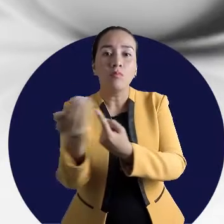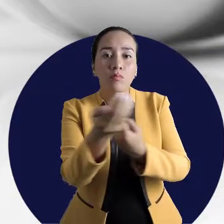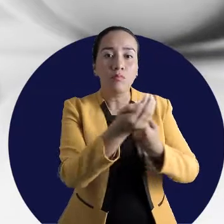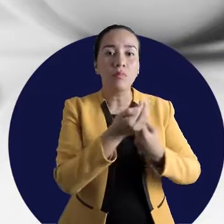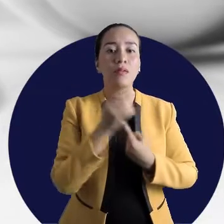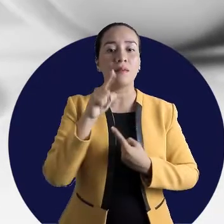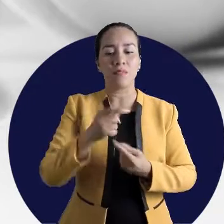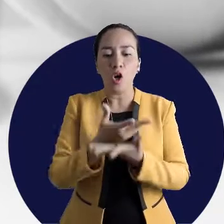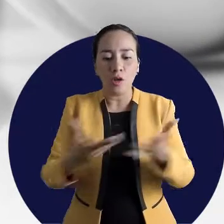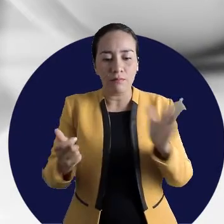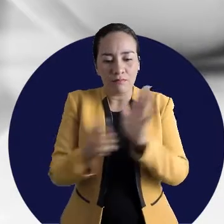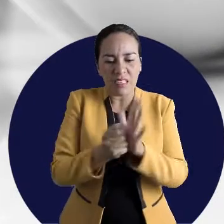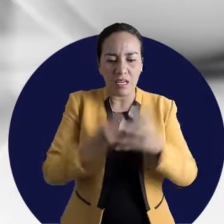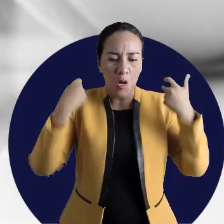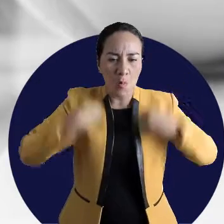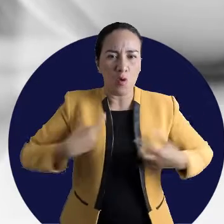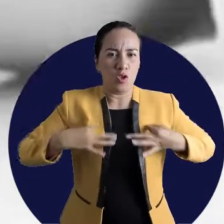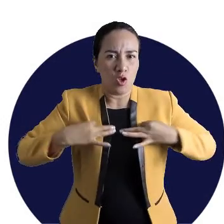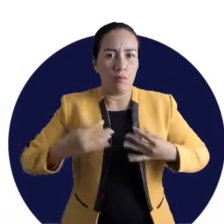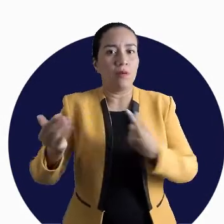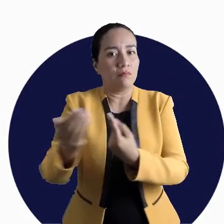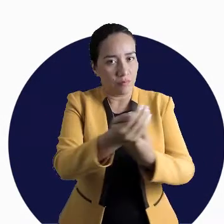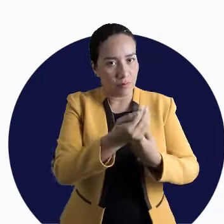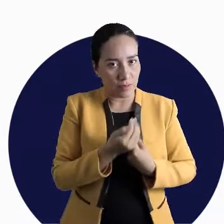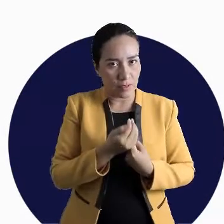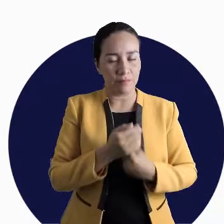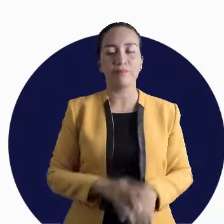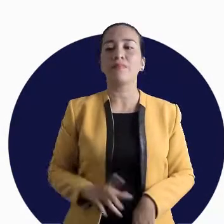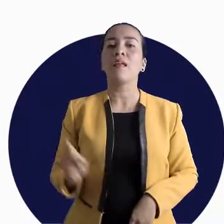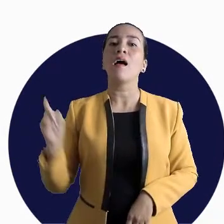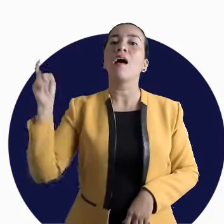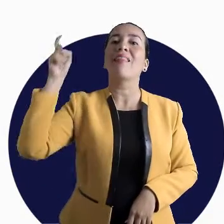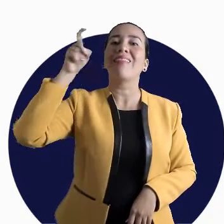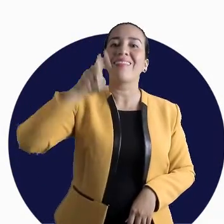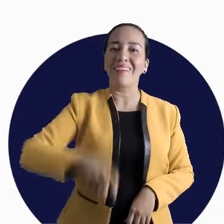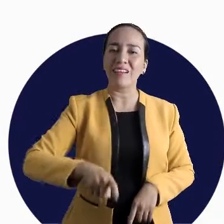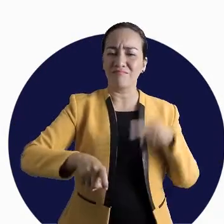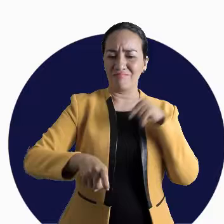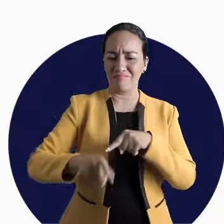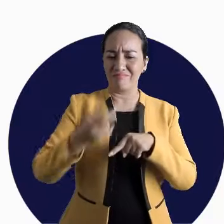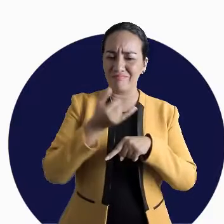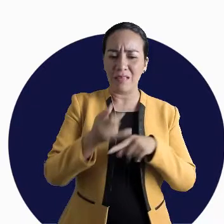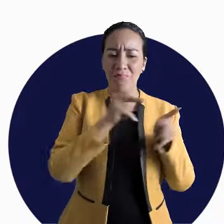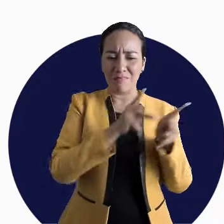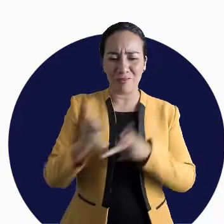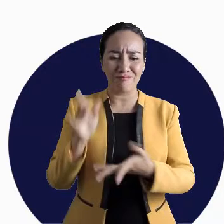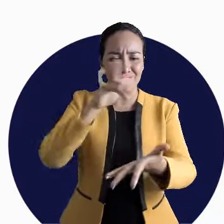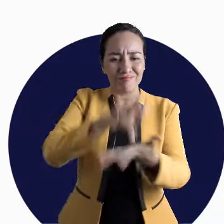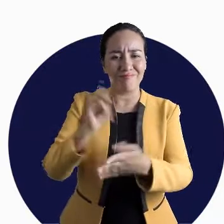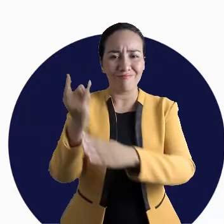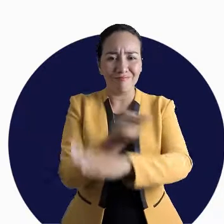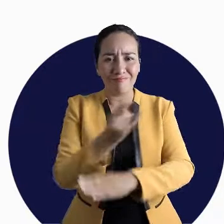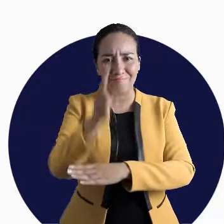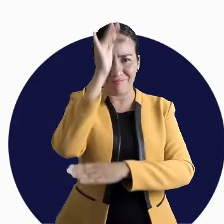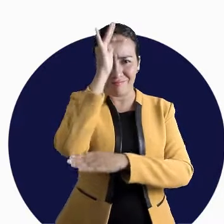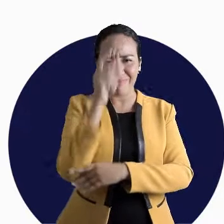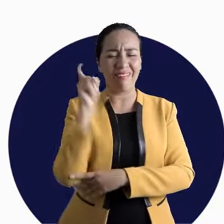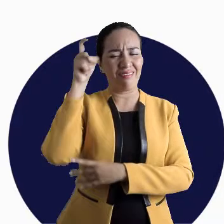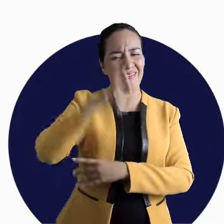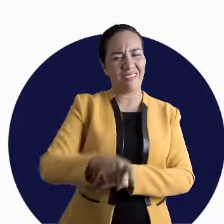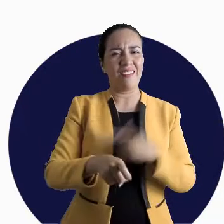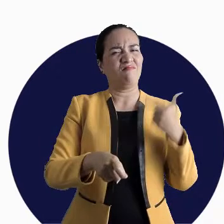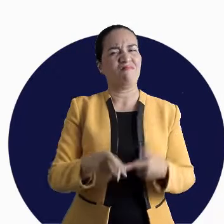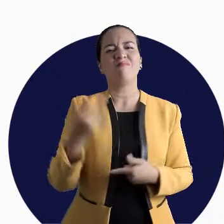Sus pertenencias. Deberes. Los usuarios del Hospital Universitario Hernando Moncaliano Perdomo de